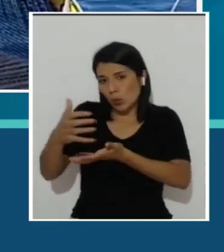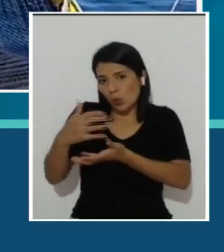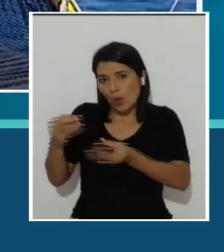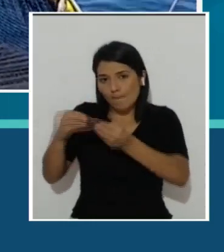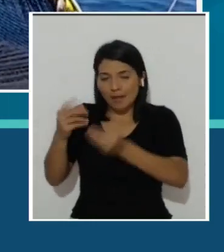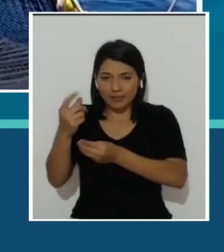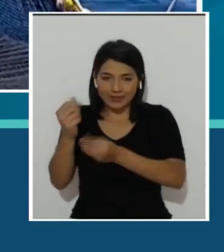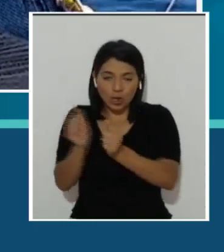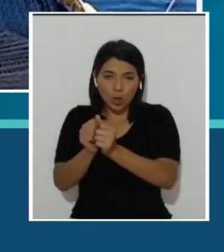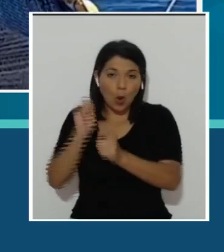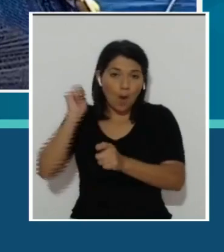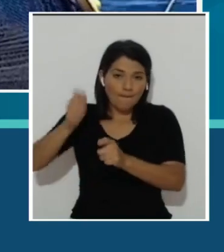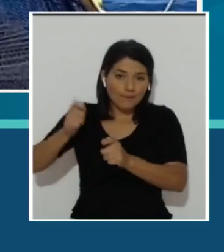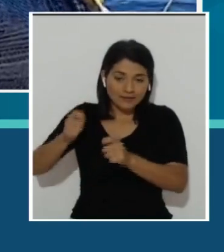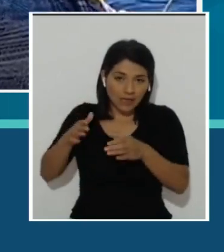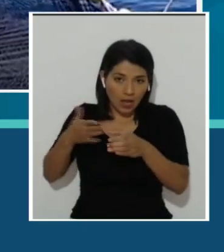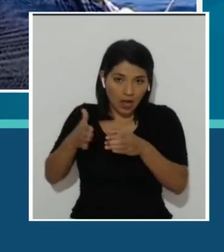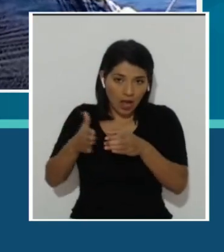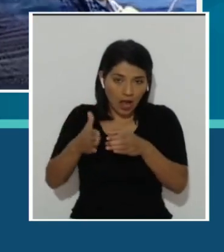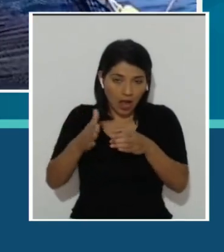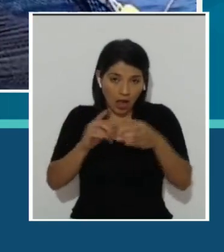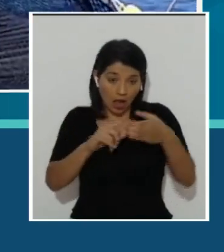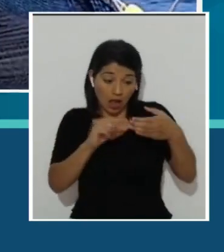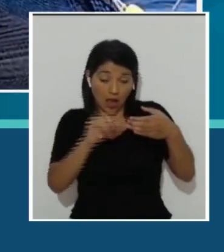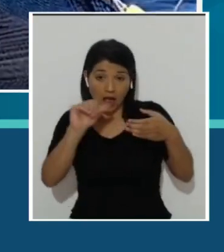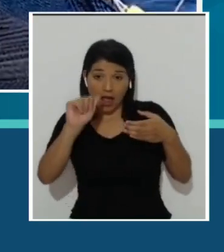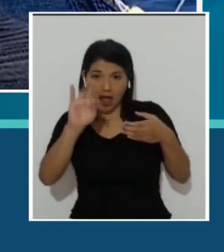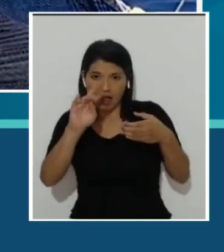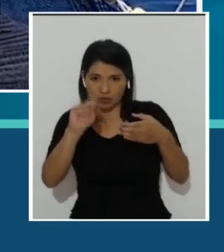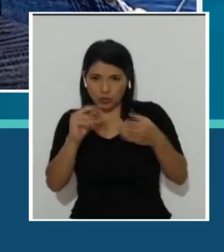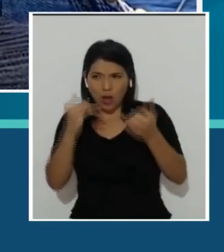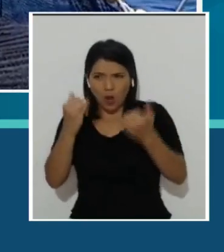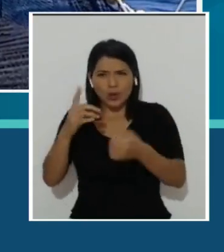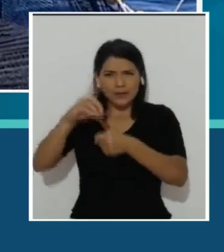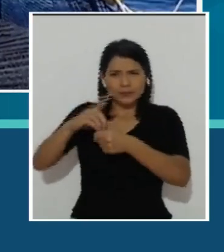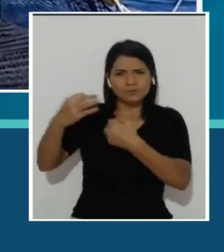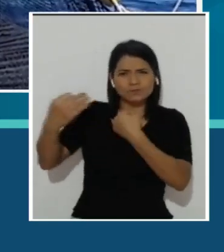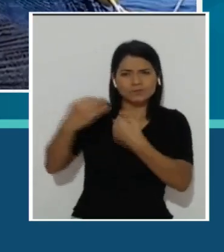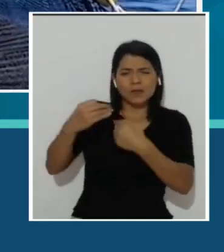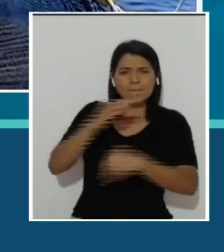este proyecto de ley, nos explica cuáles serán los beneficios que tiene este proyecto.